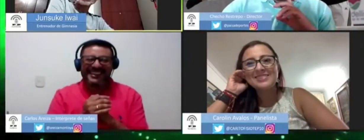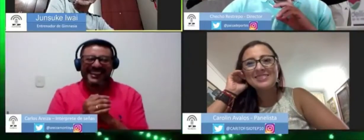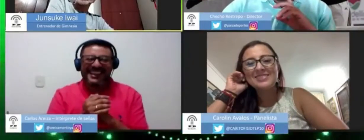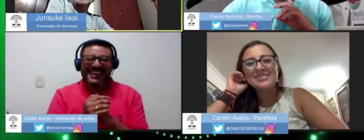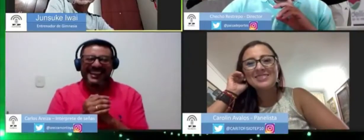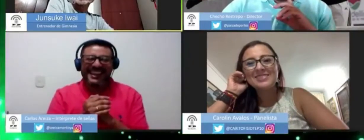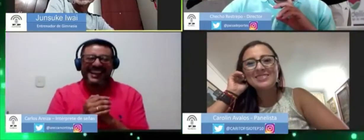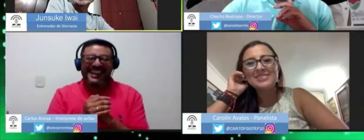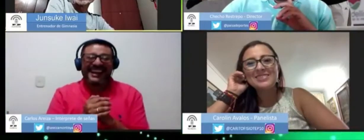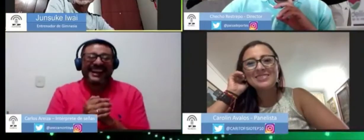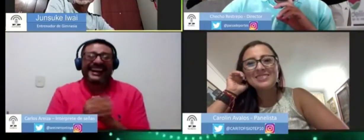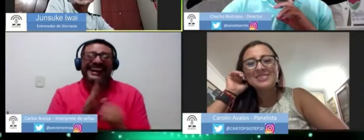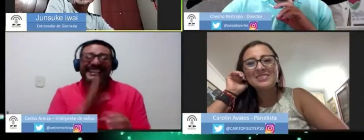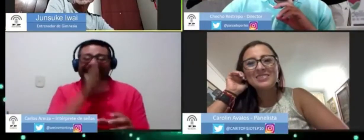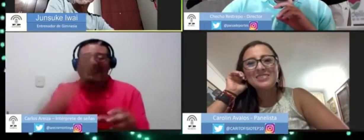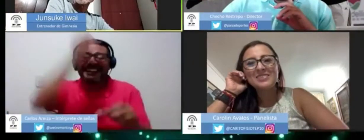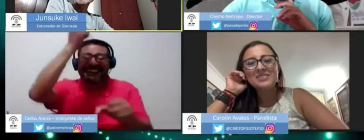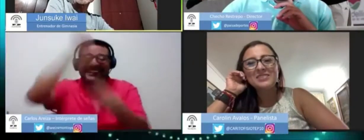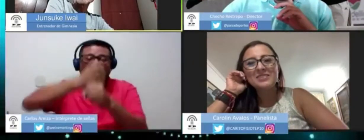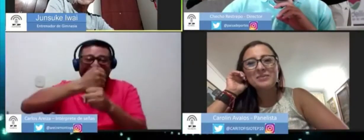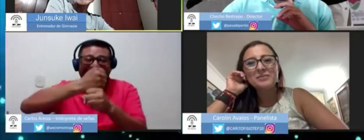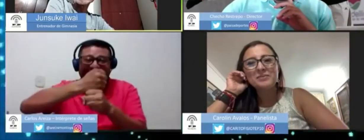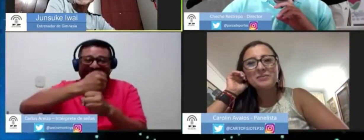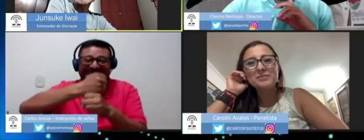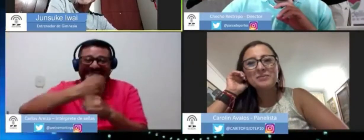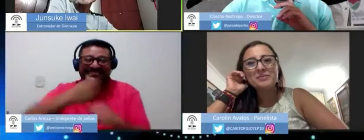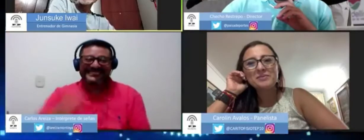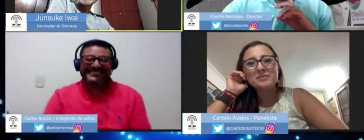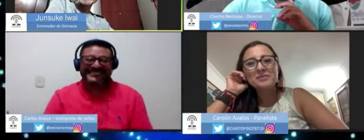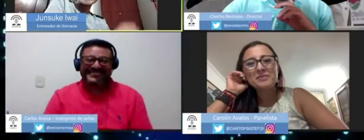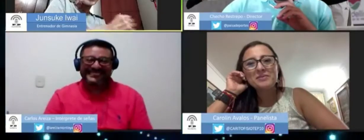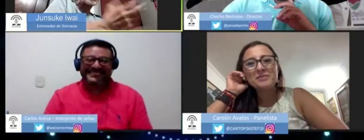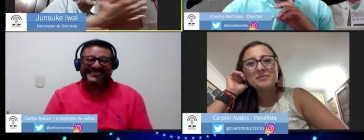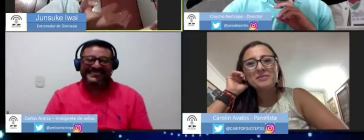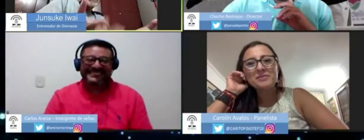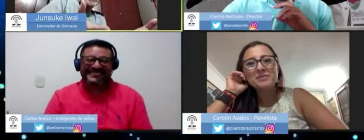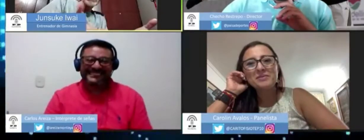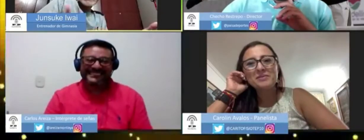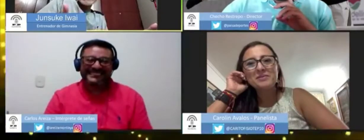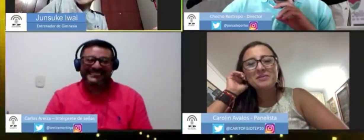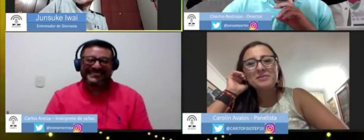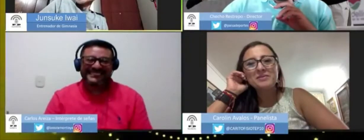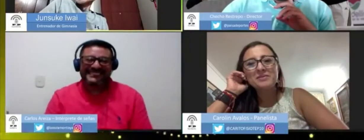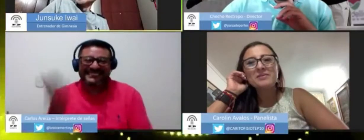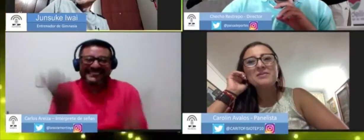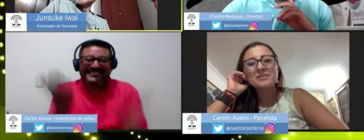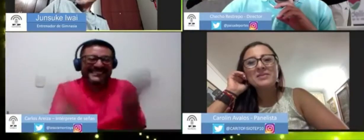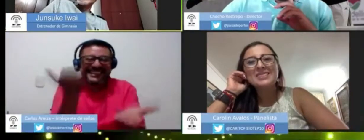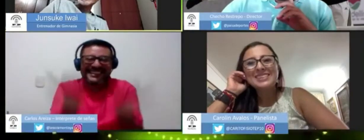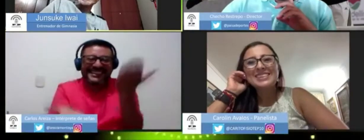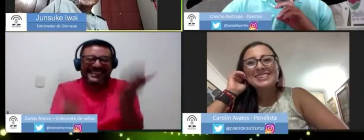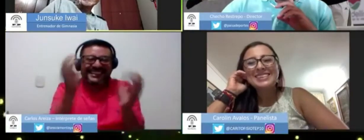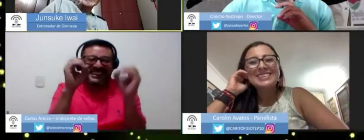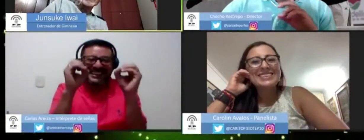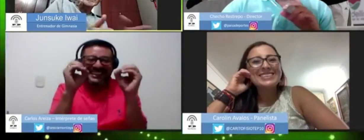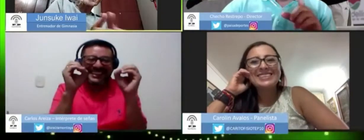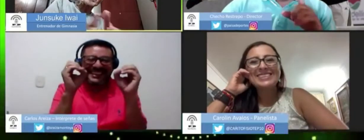todo. Entonces ya no me sale nada de... No comparo nada. ¿Sí?